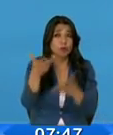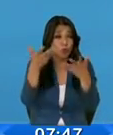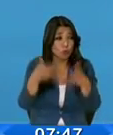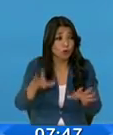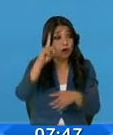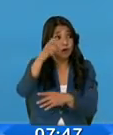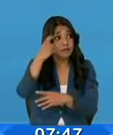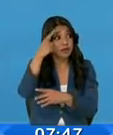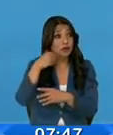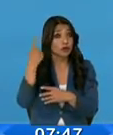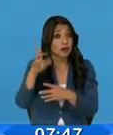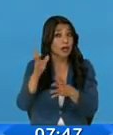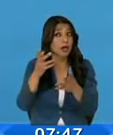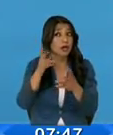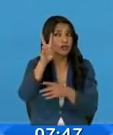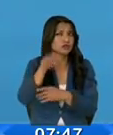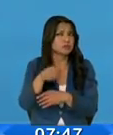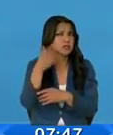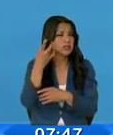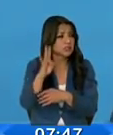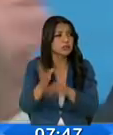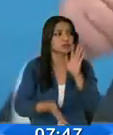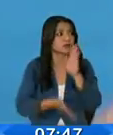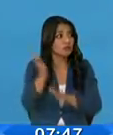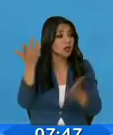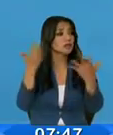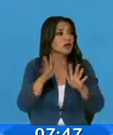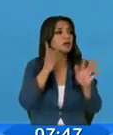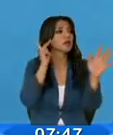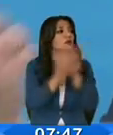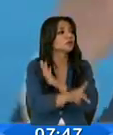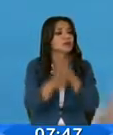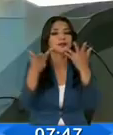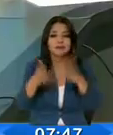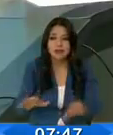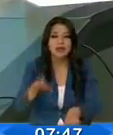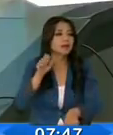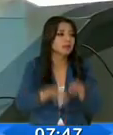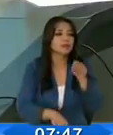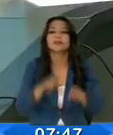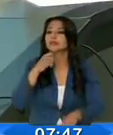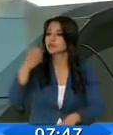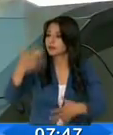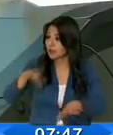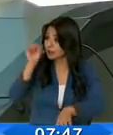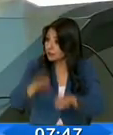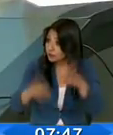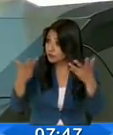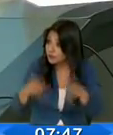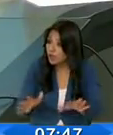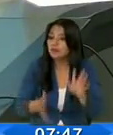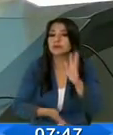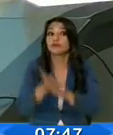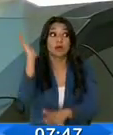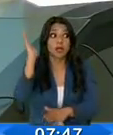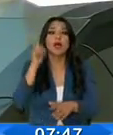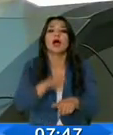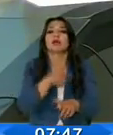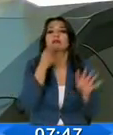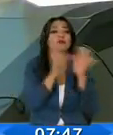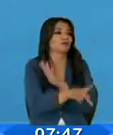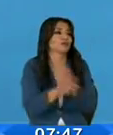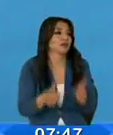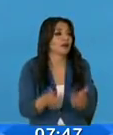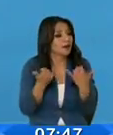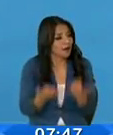del gobierno de Correa, en el año 2017. Quiere decir después que... Después de lo que ya hizo el daño. Quiere decir que después de los de que se efectuaron esos